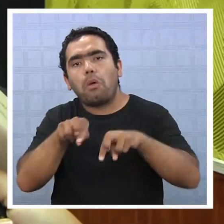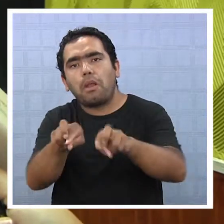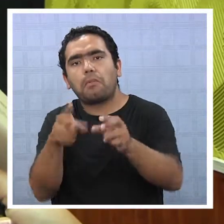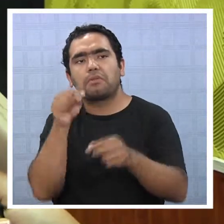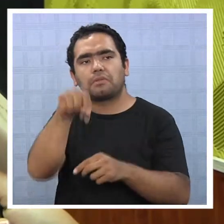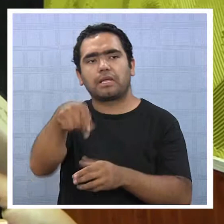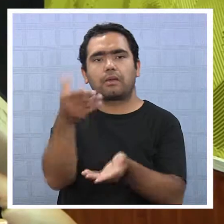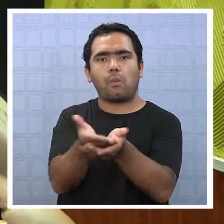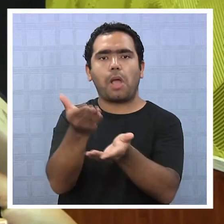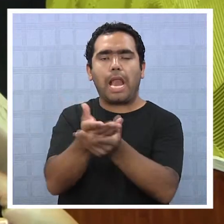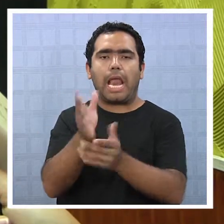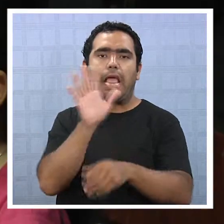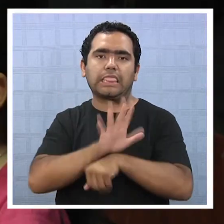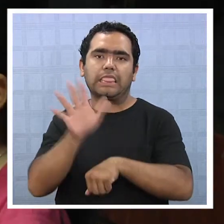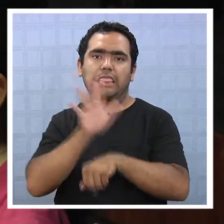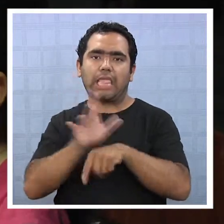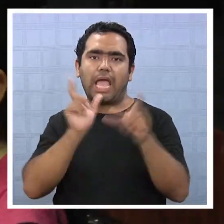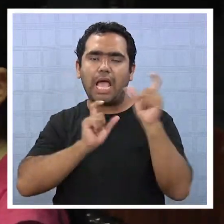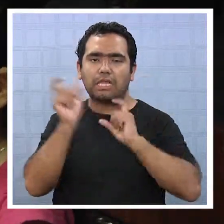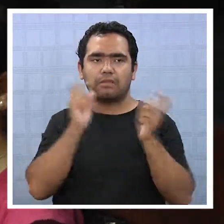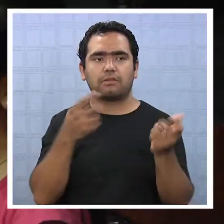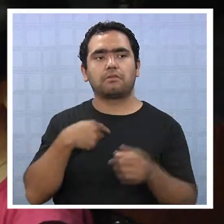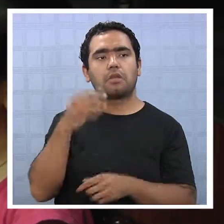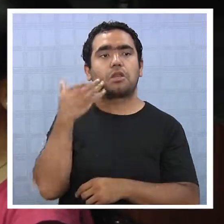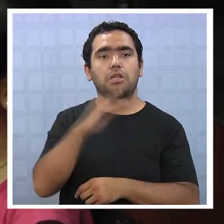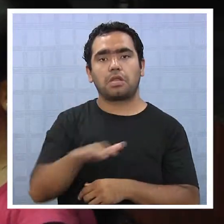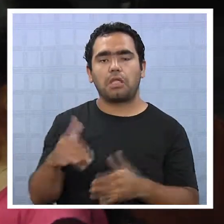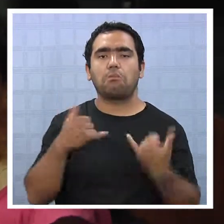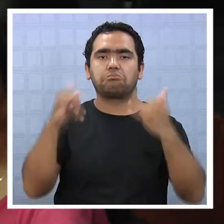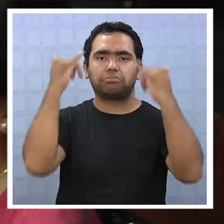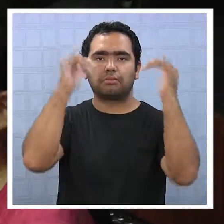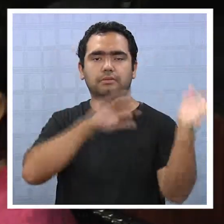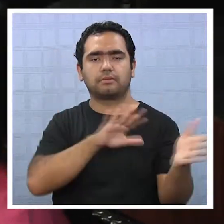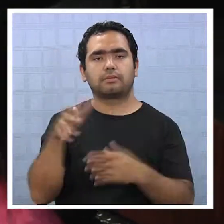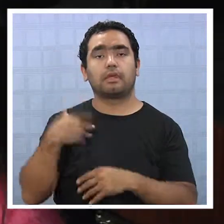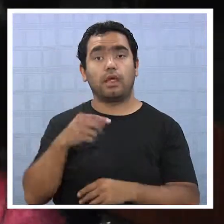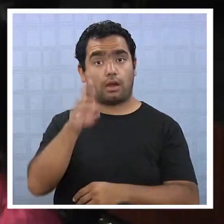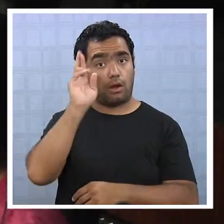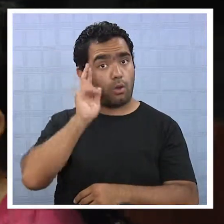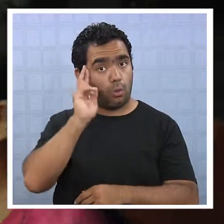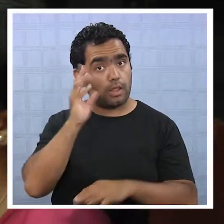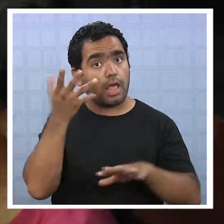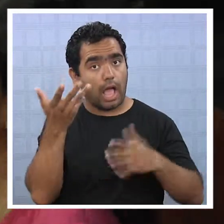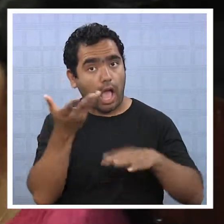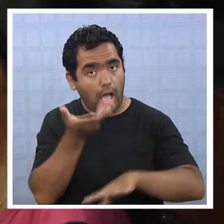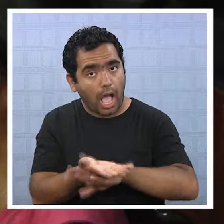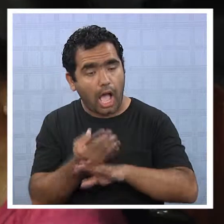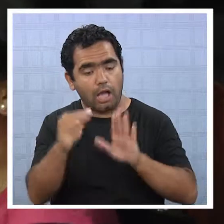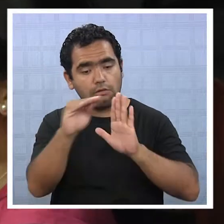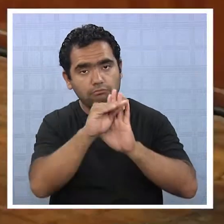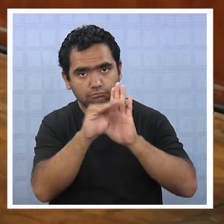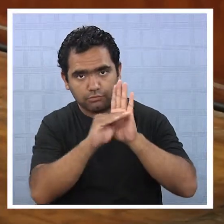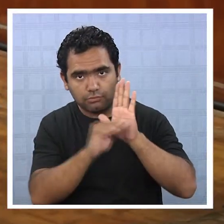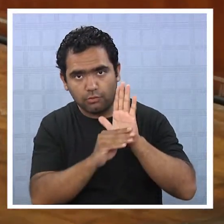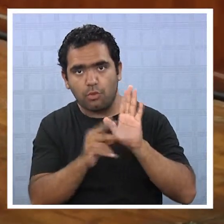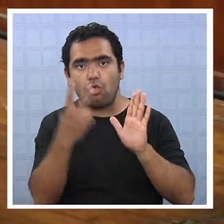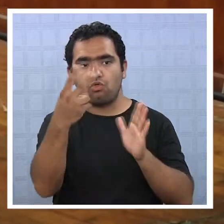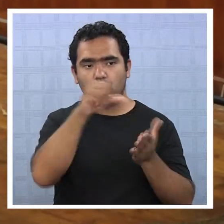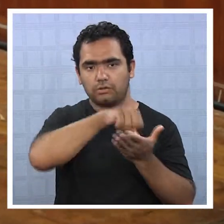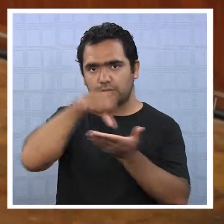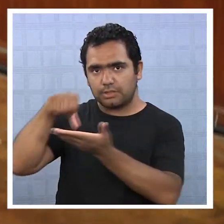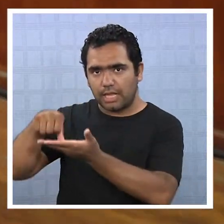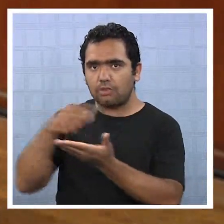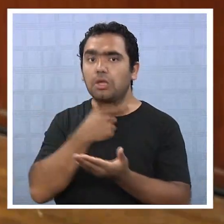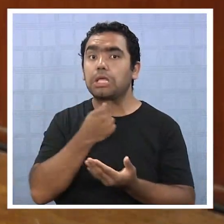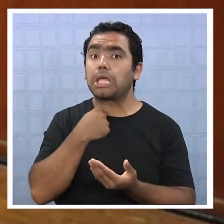buena alternativa traerla a la escuela de teatro, súper buena, para que ellos se entretengan. Recordar que todavía quedan cupos en estos